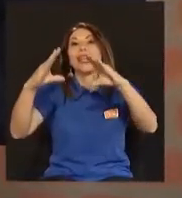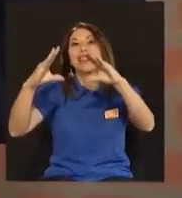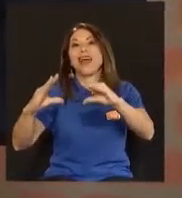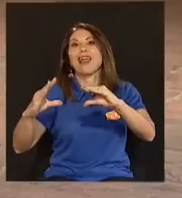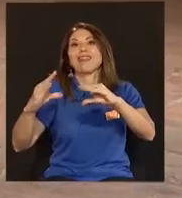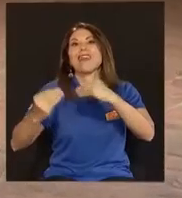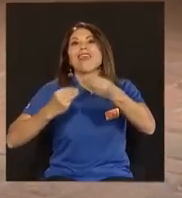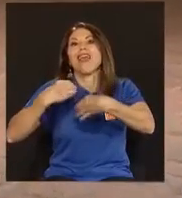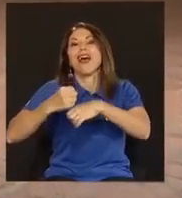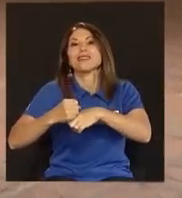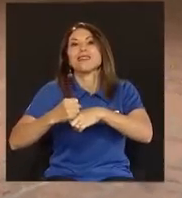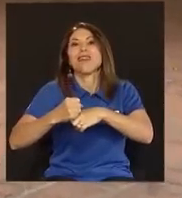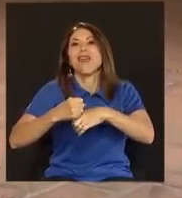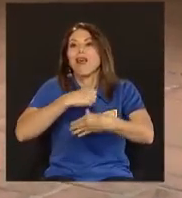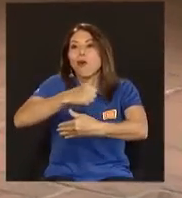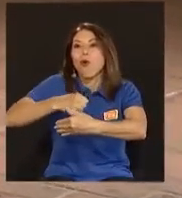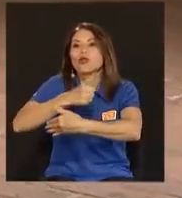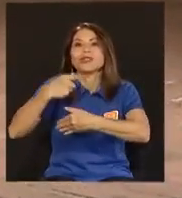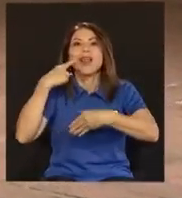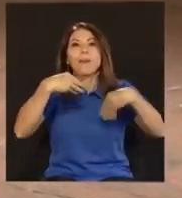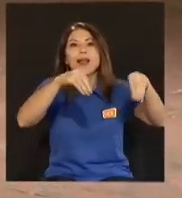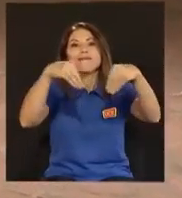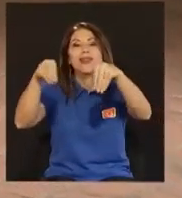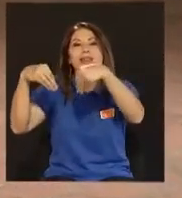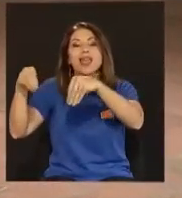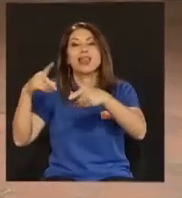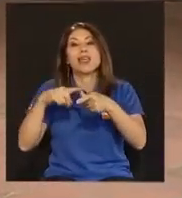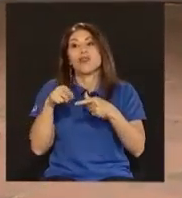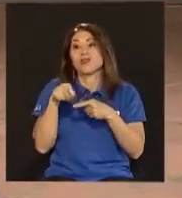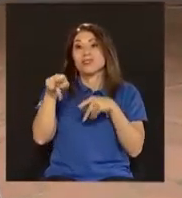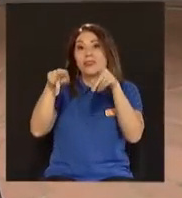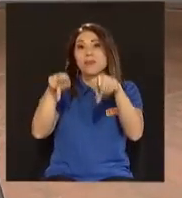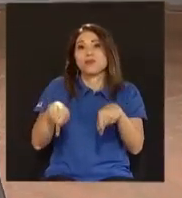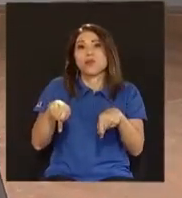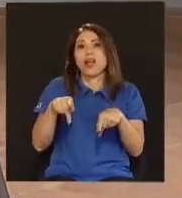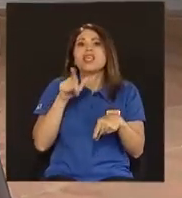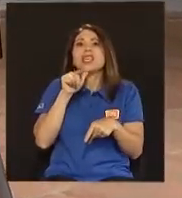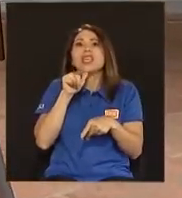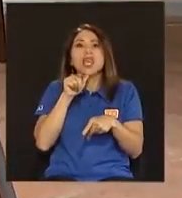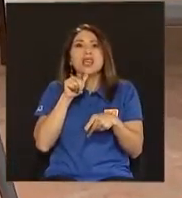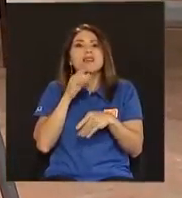vende. Bueno, ¿qué institución formal le daría crédito a esa mujer?